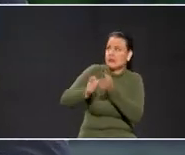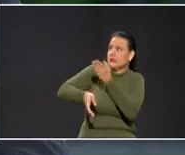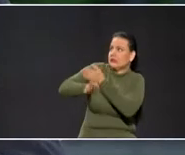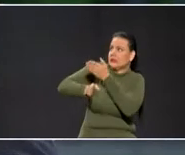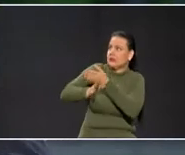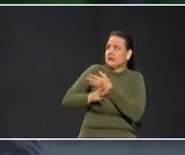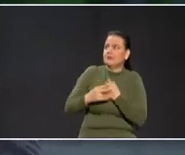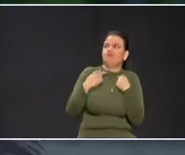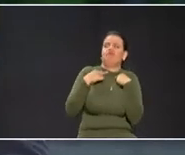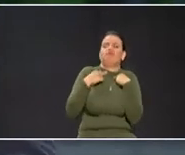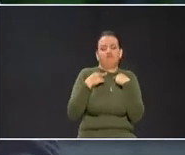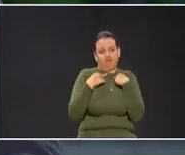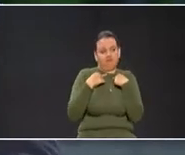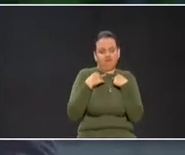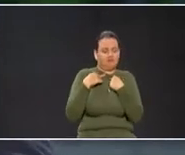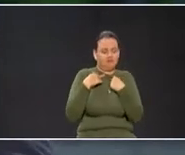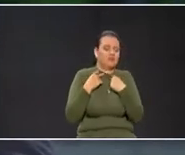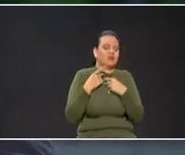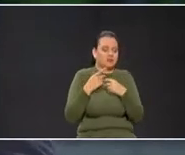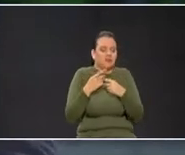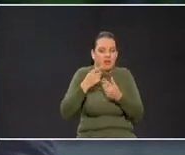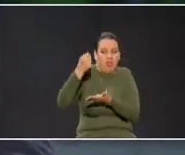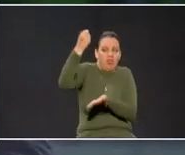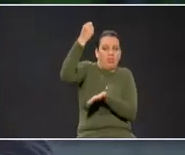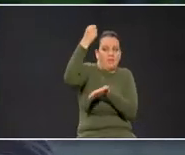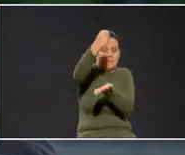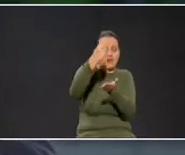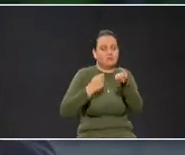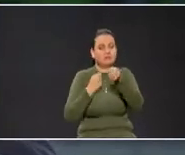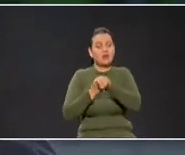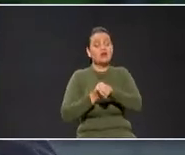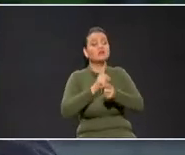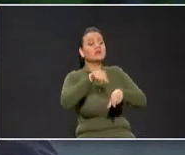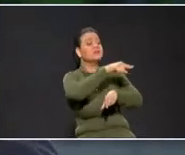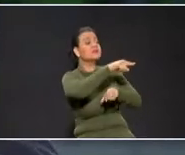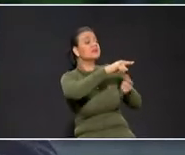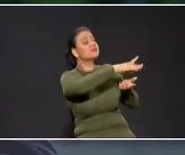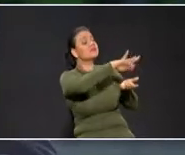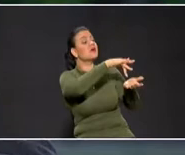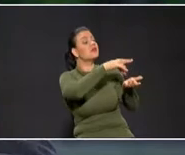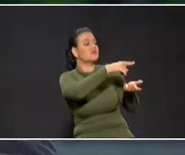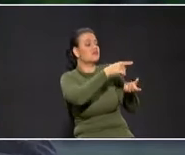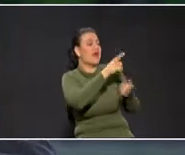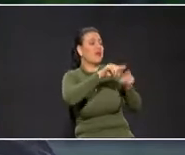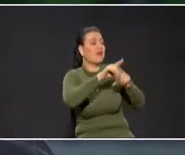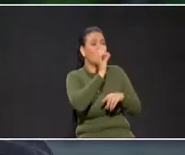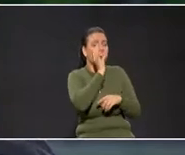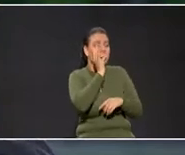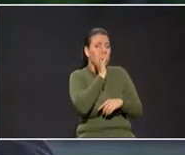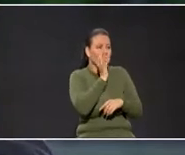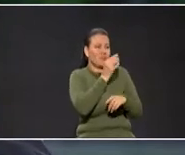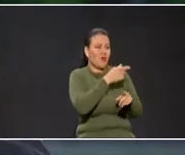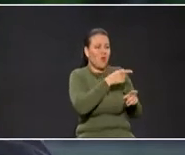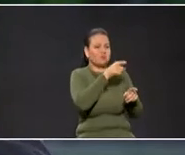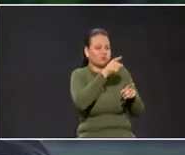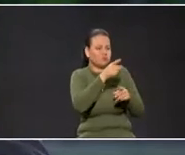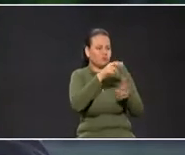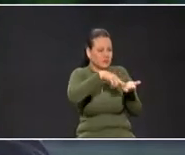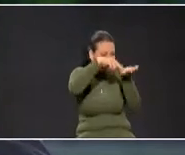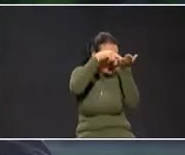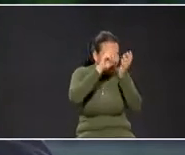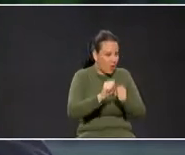inaugurar los centros de desintoxicación para llevar a quienes realmente consumen estupefacientes a estos lugares para